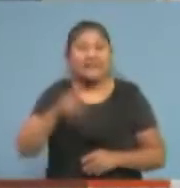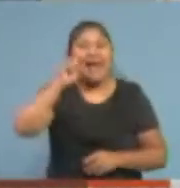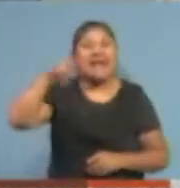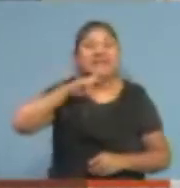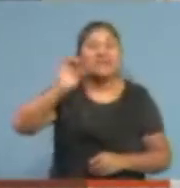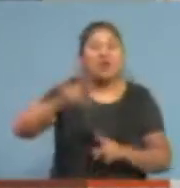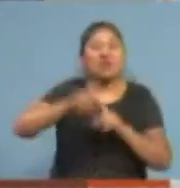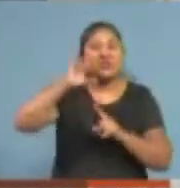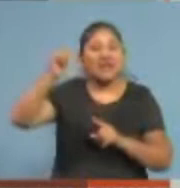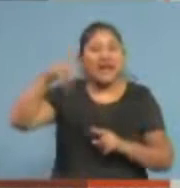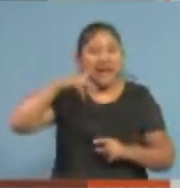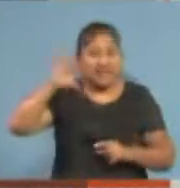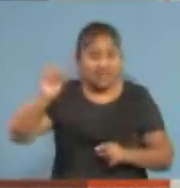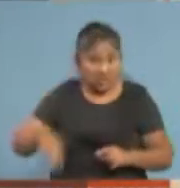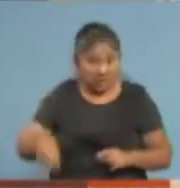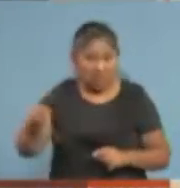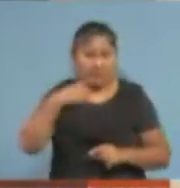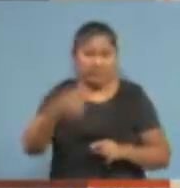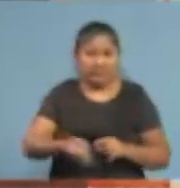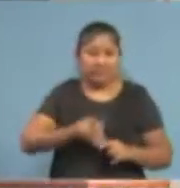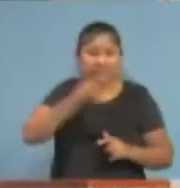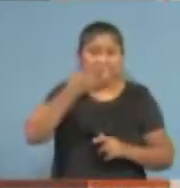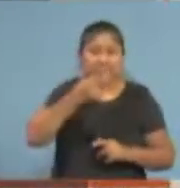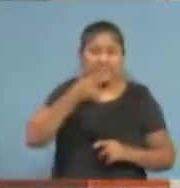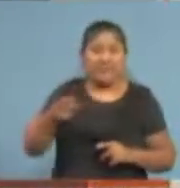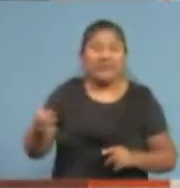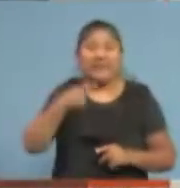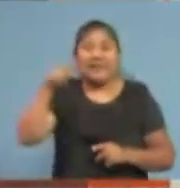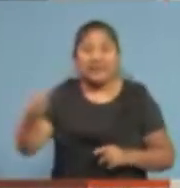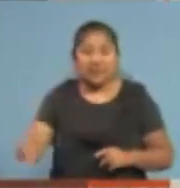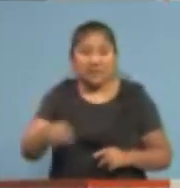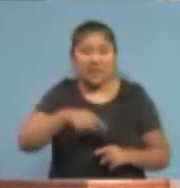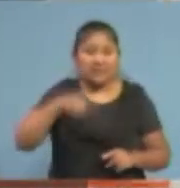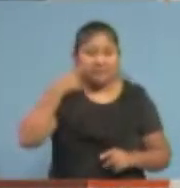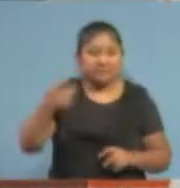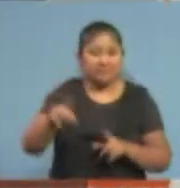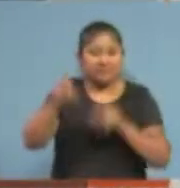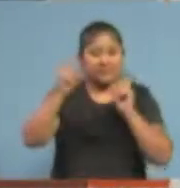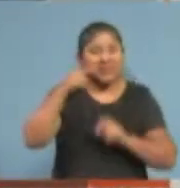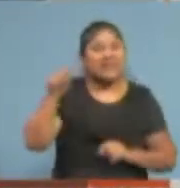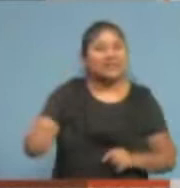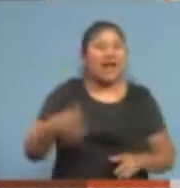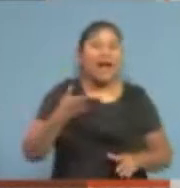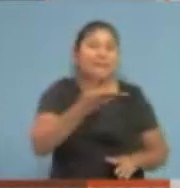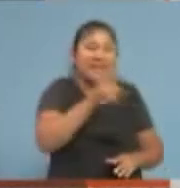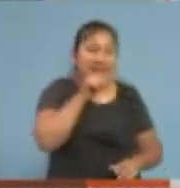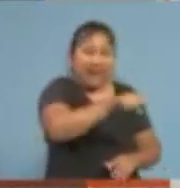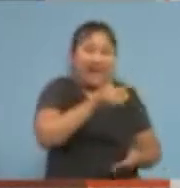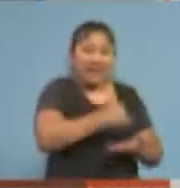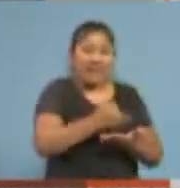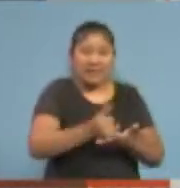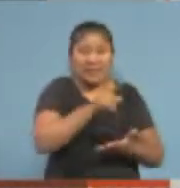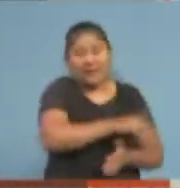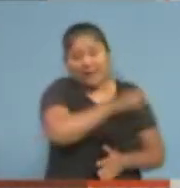el acompañamiento y la capacitación a la gente del lugar para que después ellos puedan hacer las inspecciones